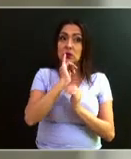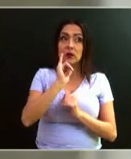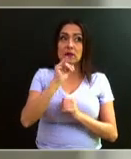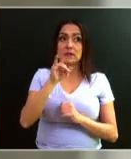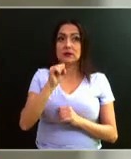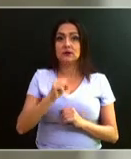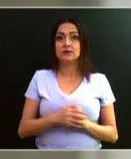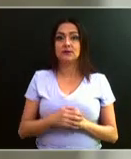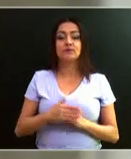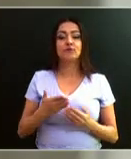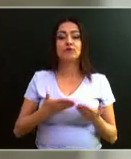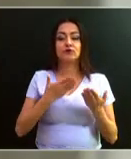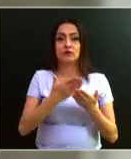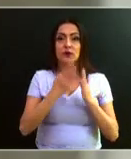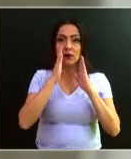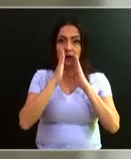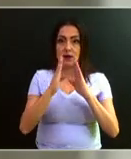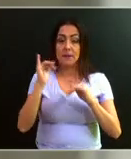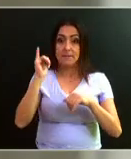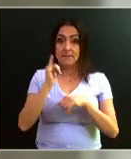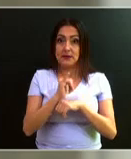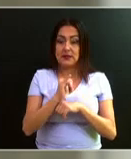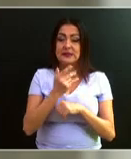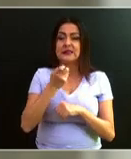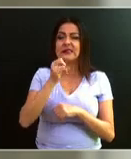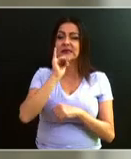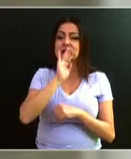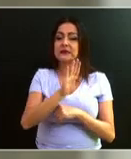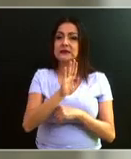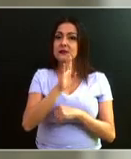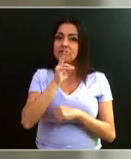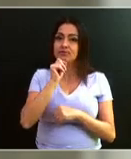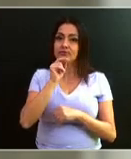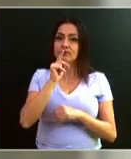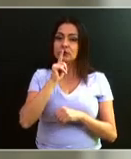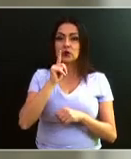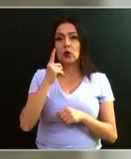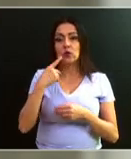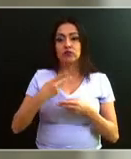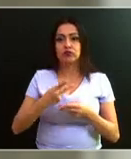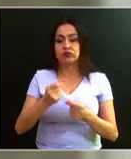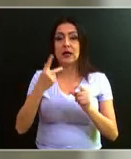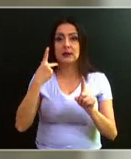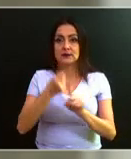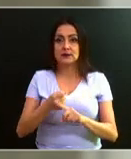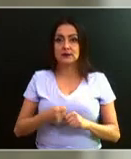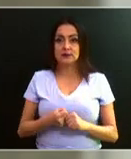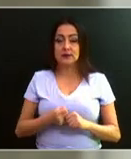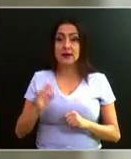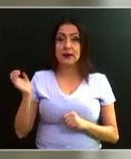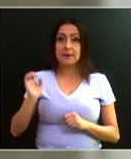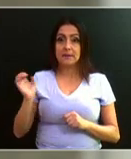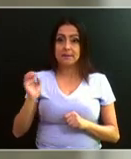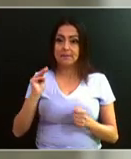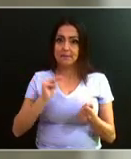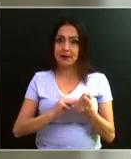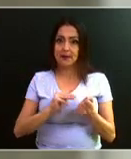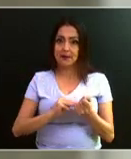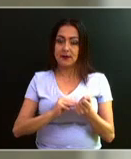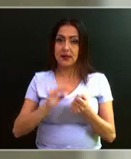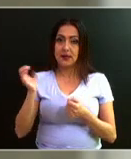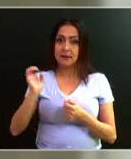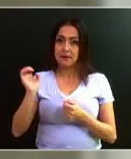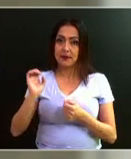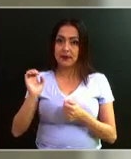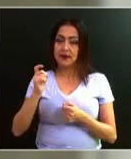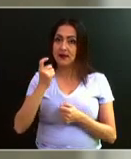del IMSS ofrece cobertura al viajero en caso de que éste incurra en gastos médicos por accidente, emergencia médica o